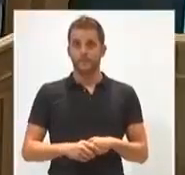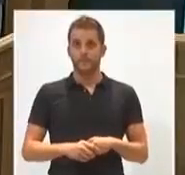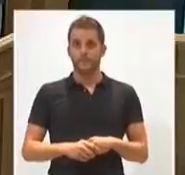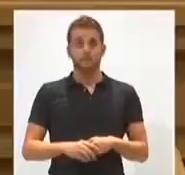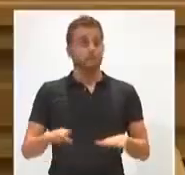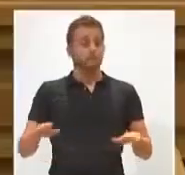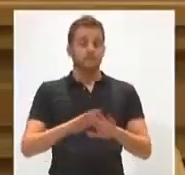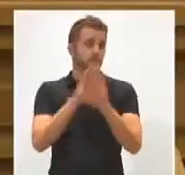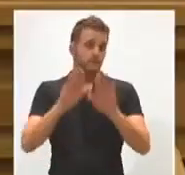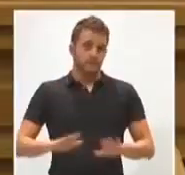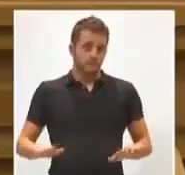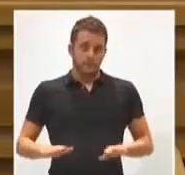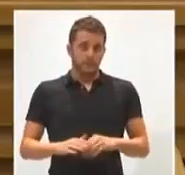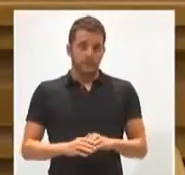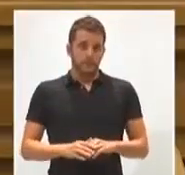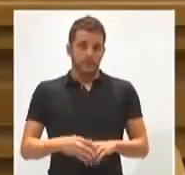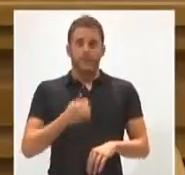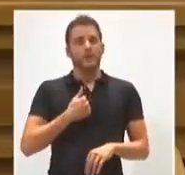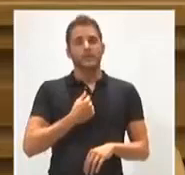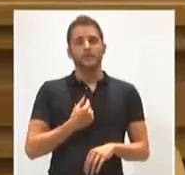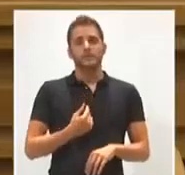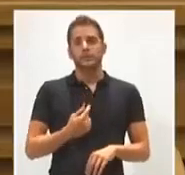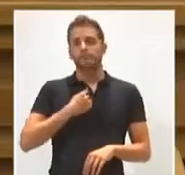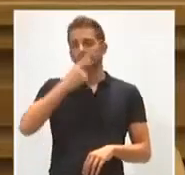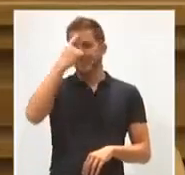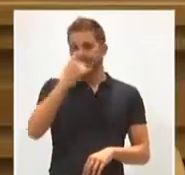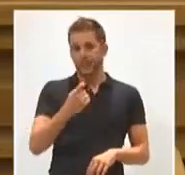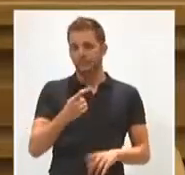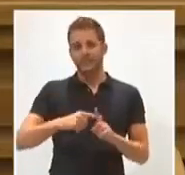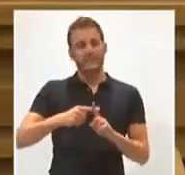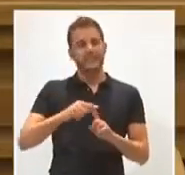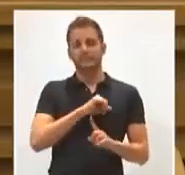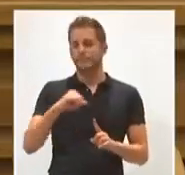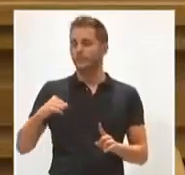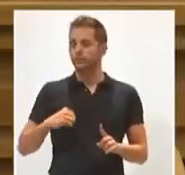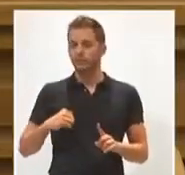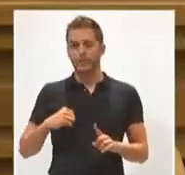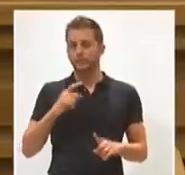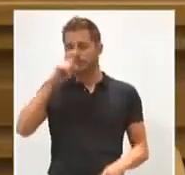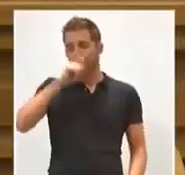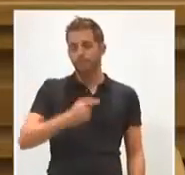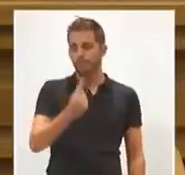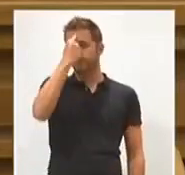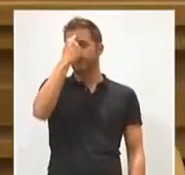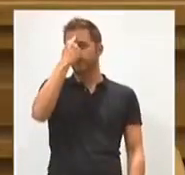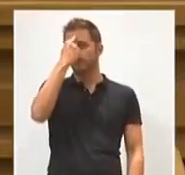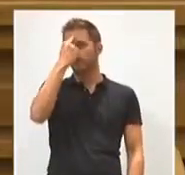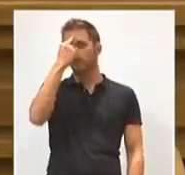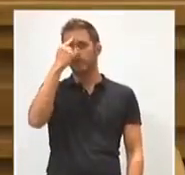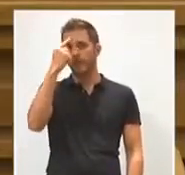en definitiva creo que ha habido una reacción que personalmente me llevaré para muchos años en mi memoria una reacción